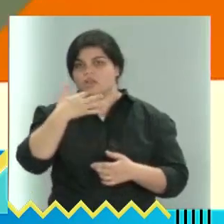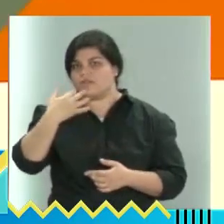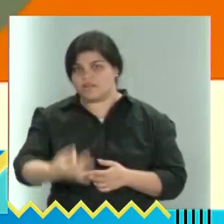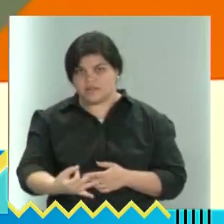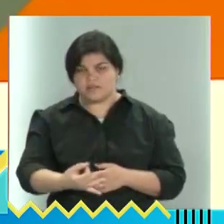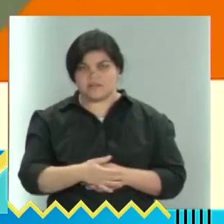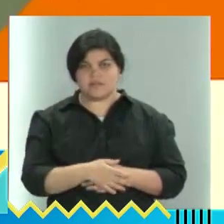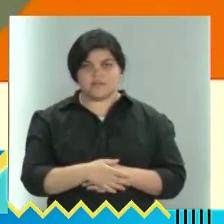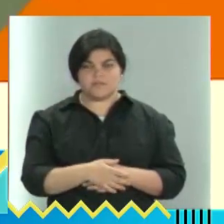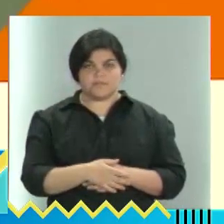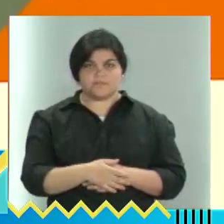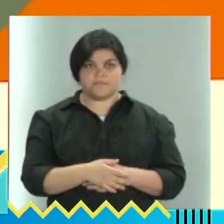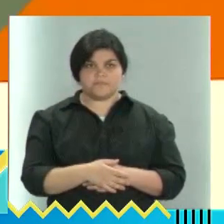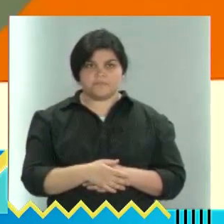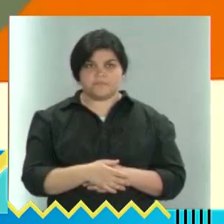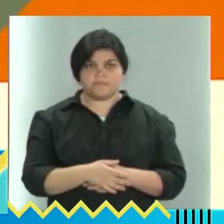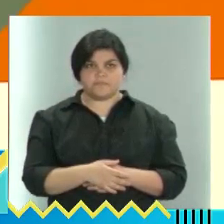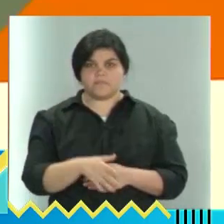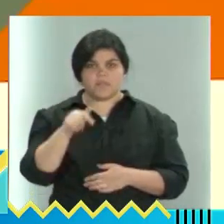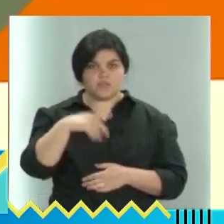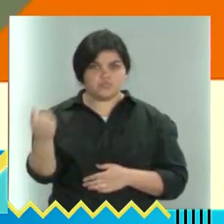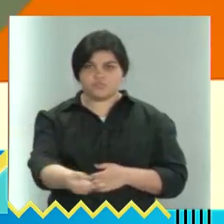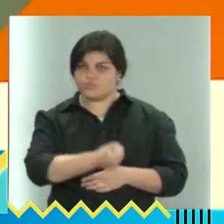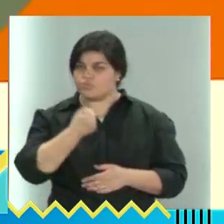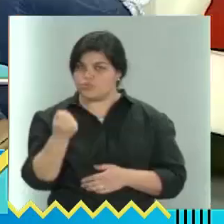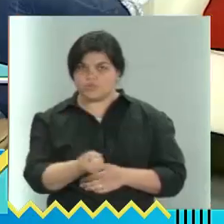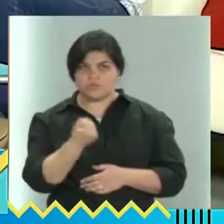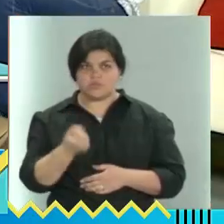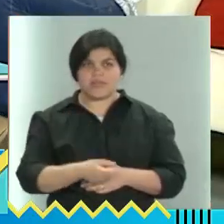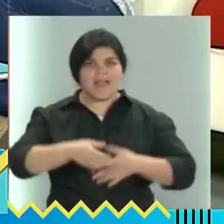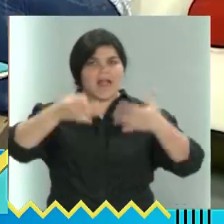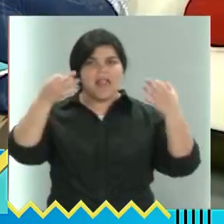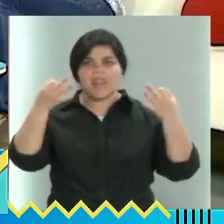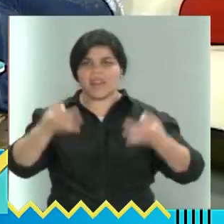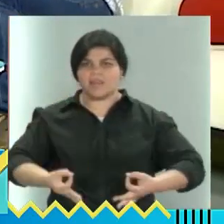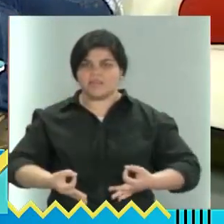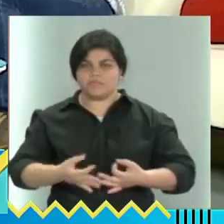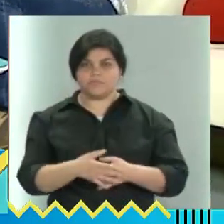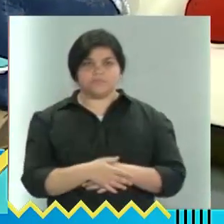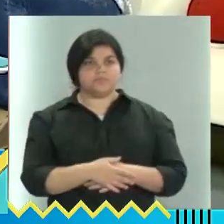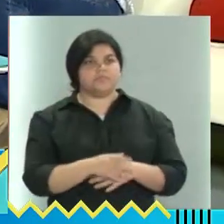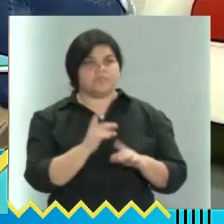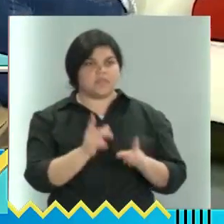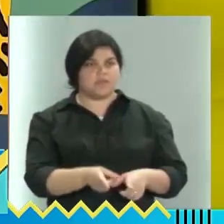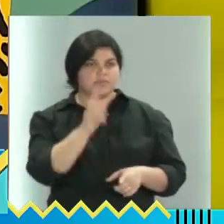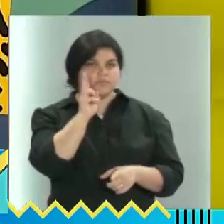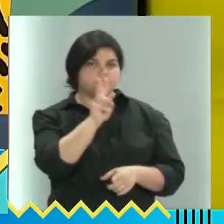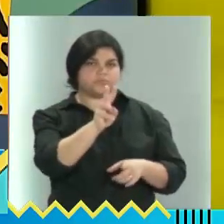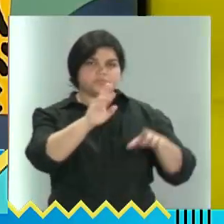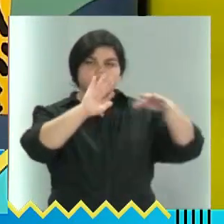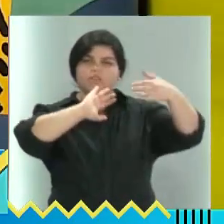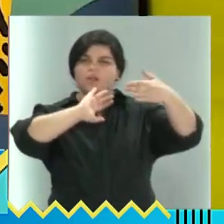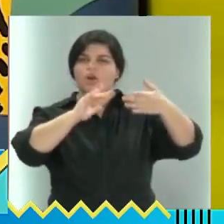son de mucha importancia, Sí, sí, sí. y Si de uno mucha ve- calidad arquitectónica. Claro, si uno ve los encofrados, cómo se